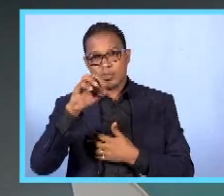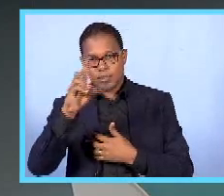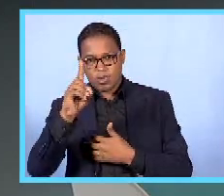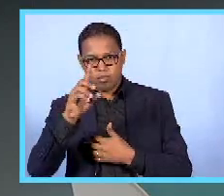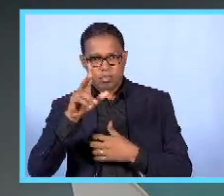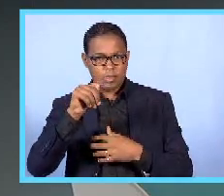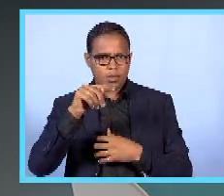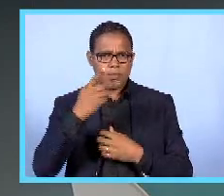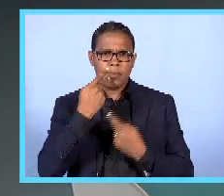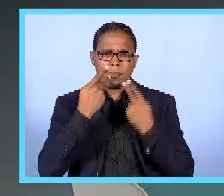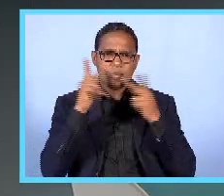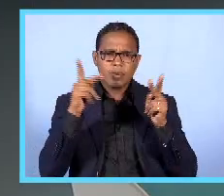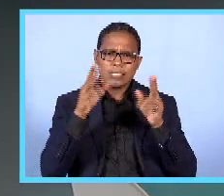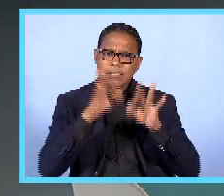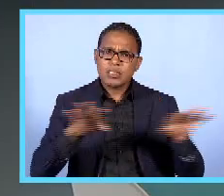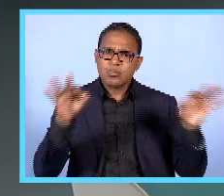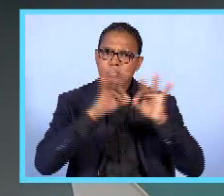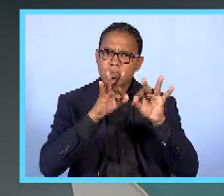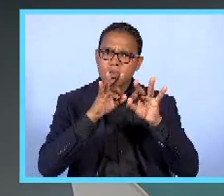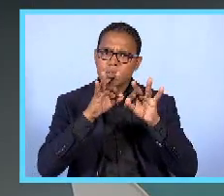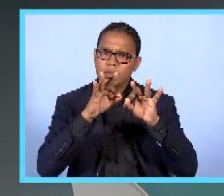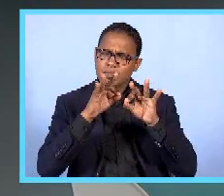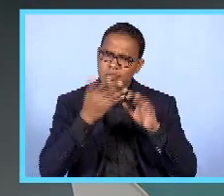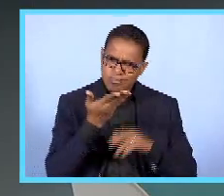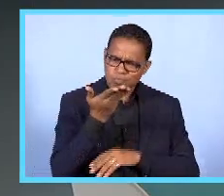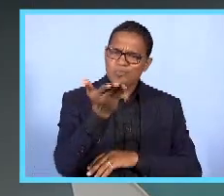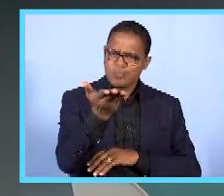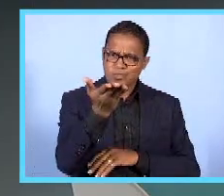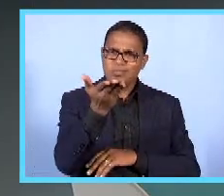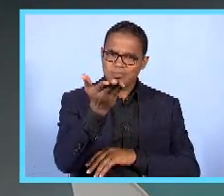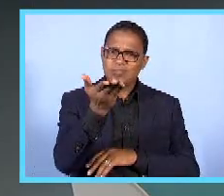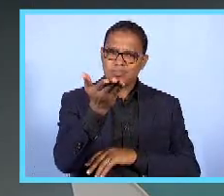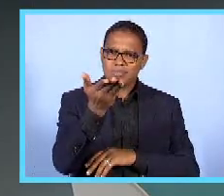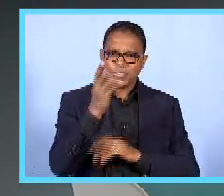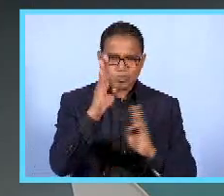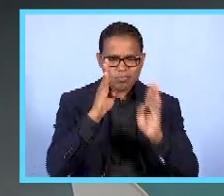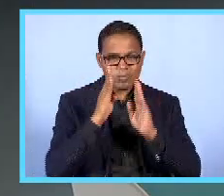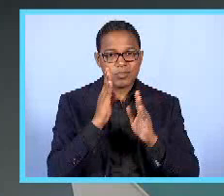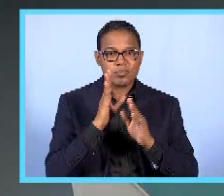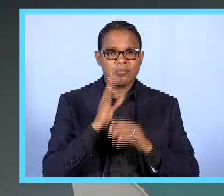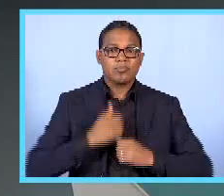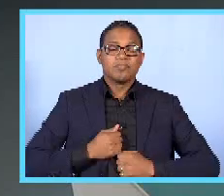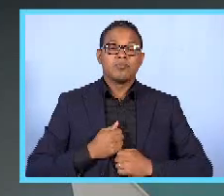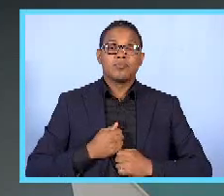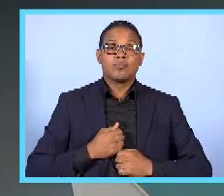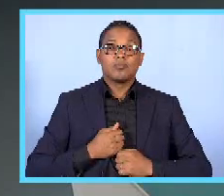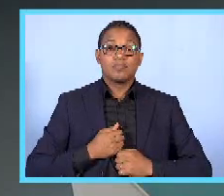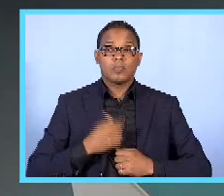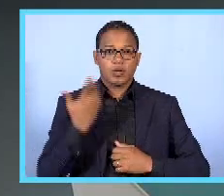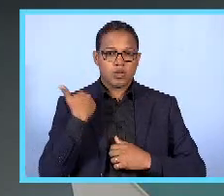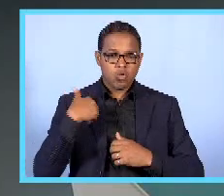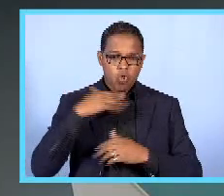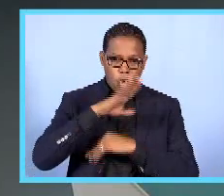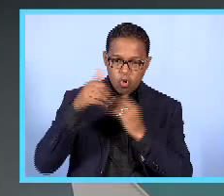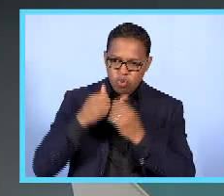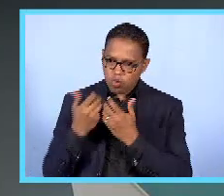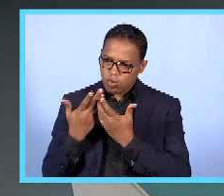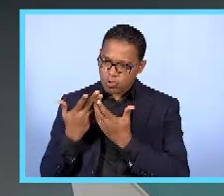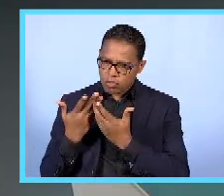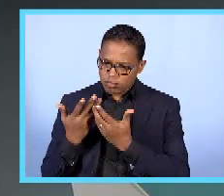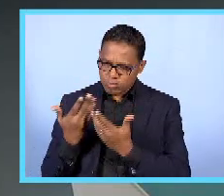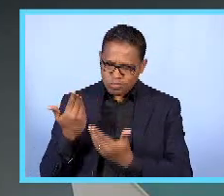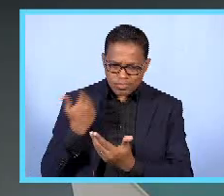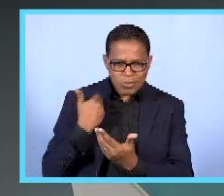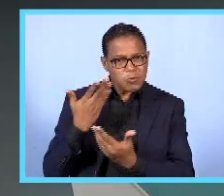pública, lo más importante, el mayor activo, son ustedes, nuestros televidentes de siempre, porque te devolvemos lo que siempre ha sido tuyo,